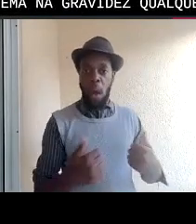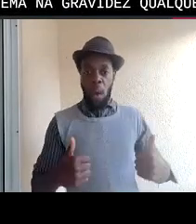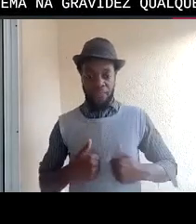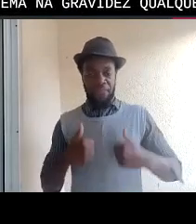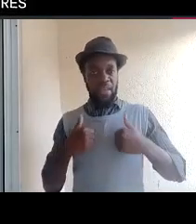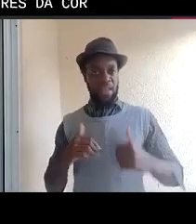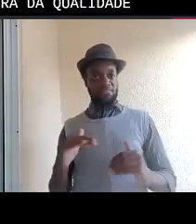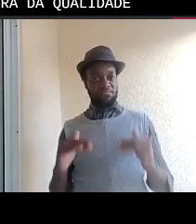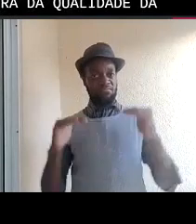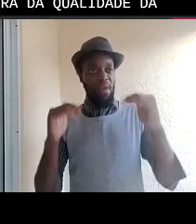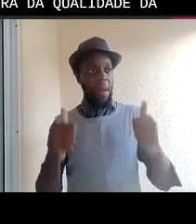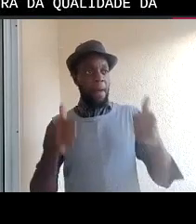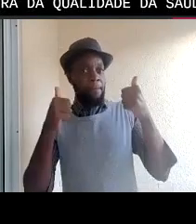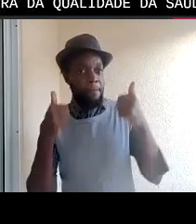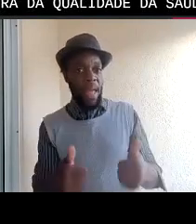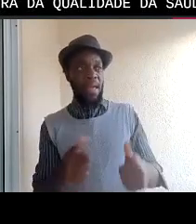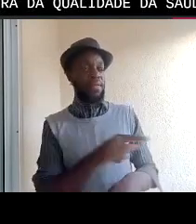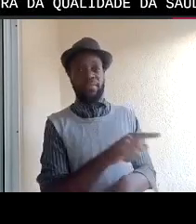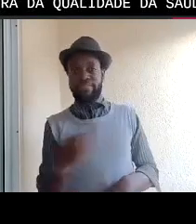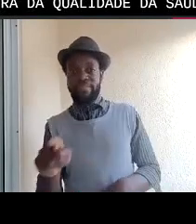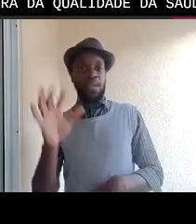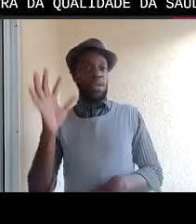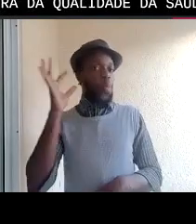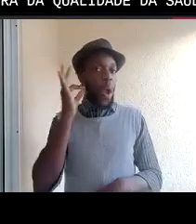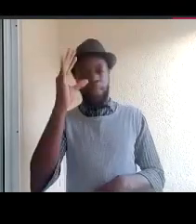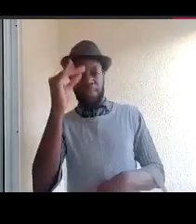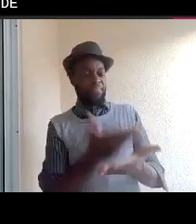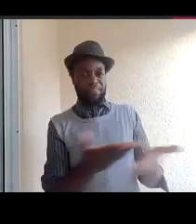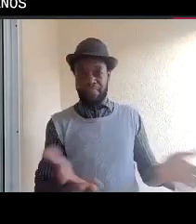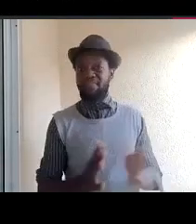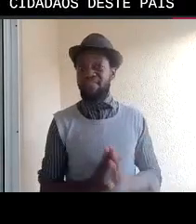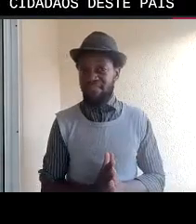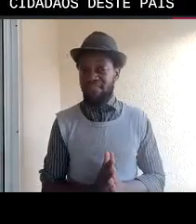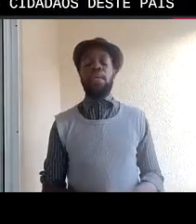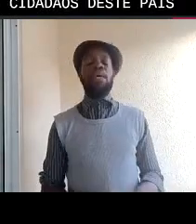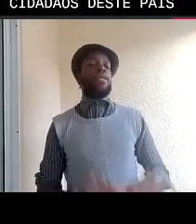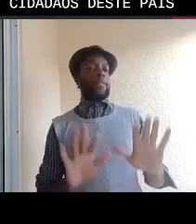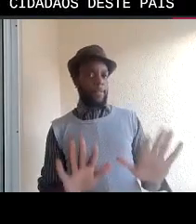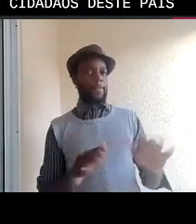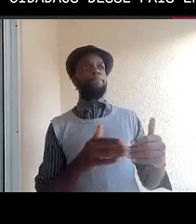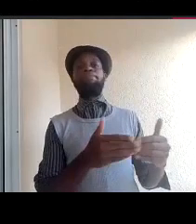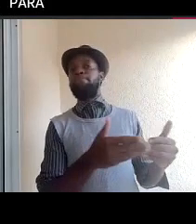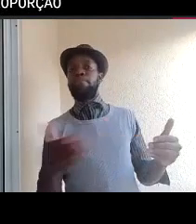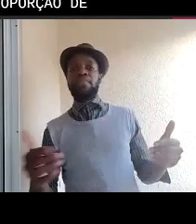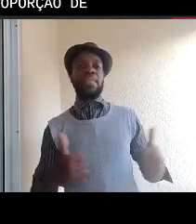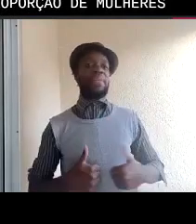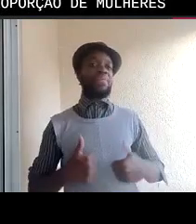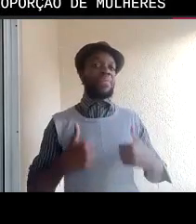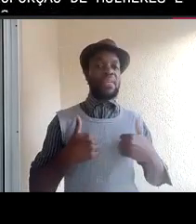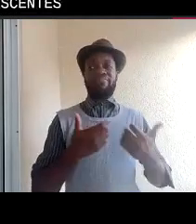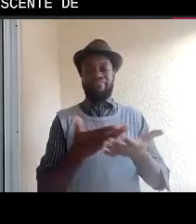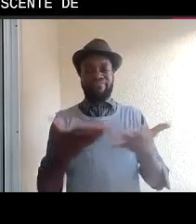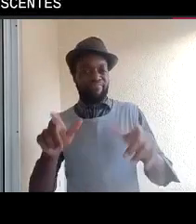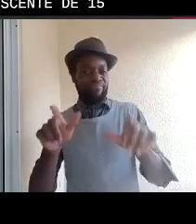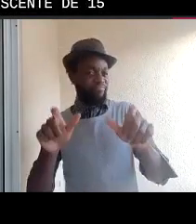de las y los ciudadanos de ese país. Entonces, la proporción de mujeres adolescentes que tienen este conocimiento